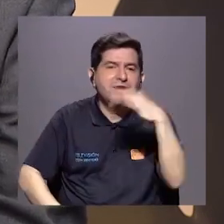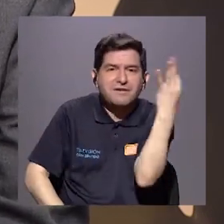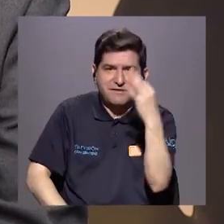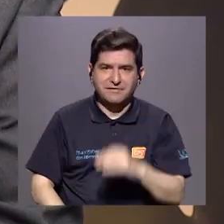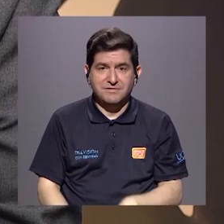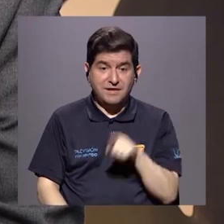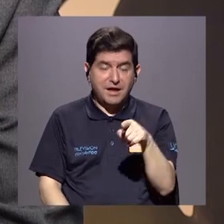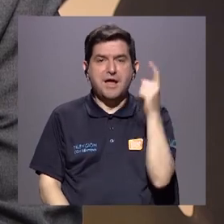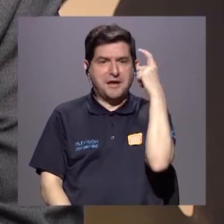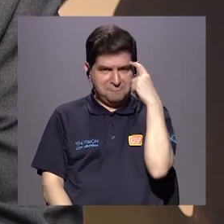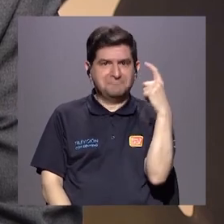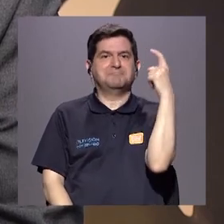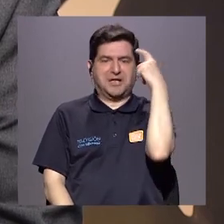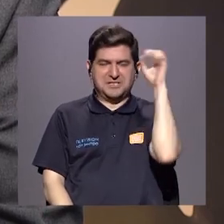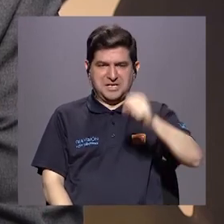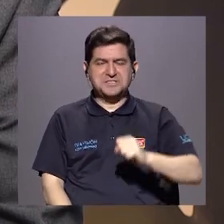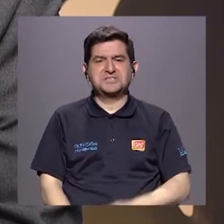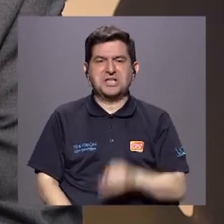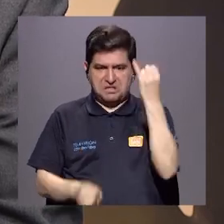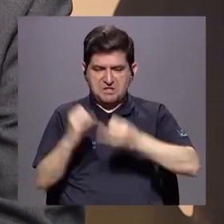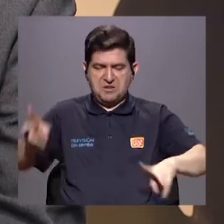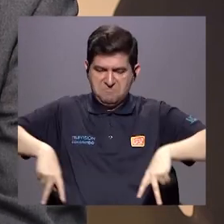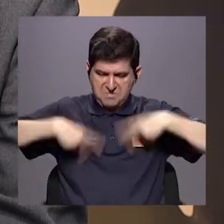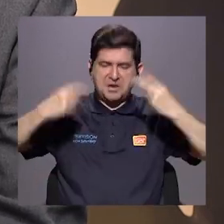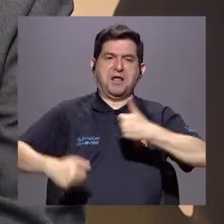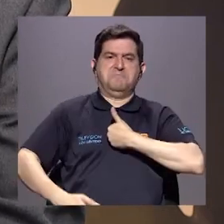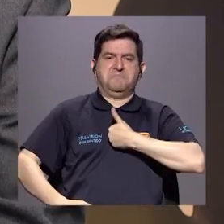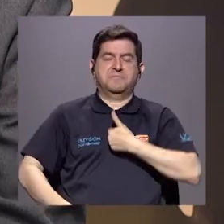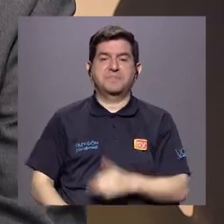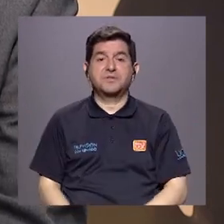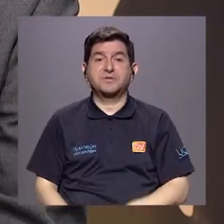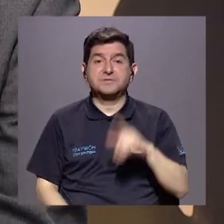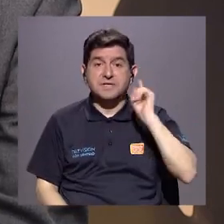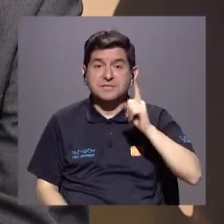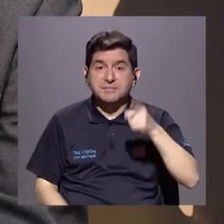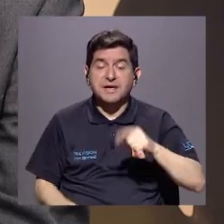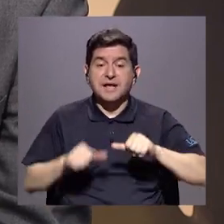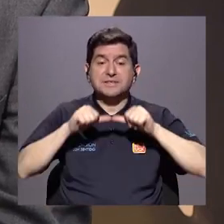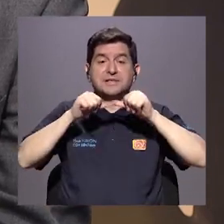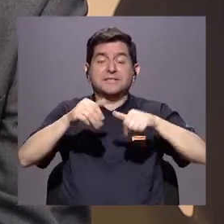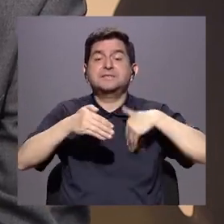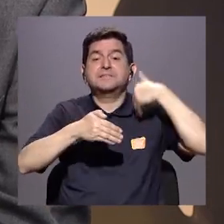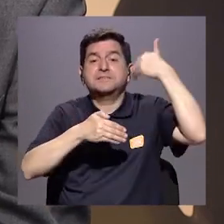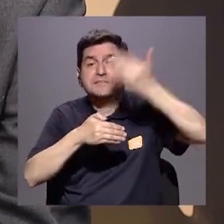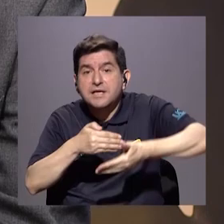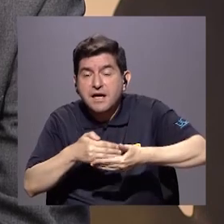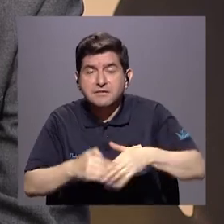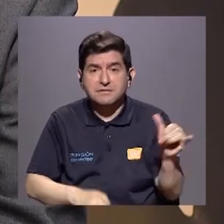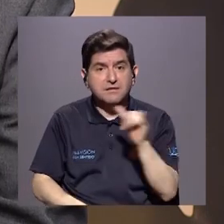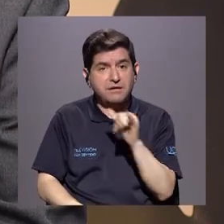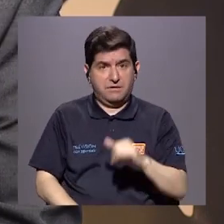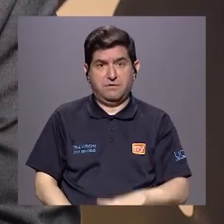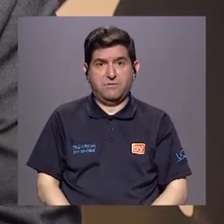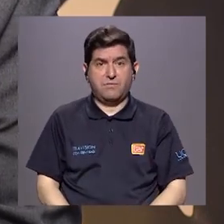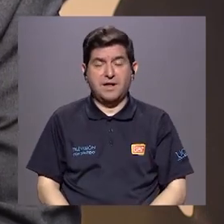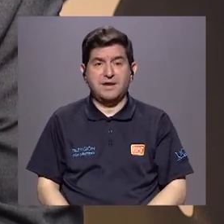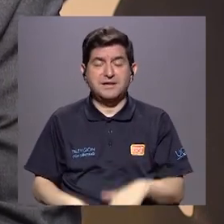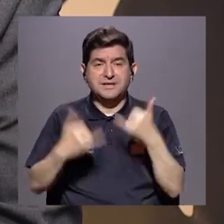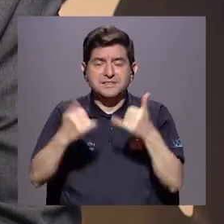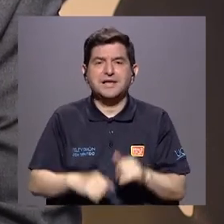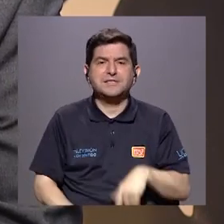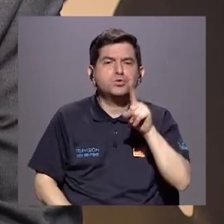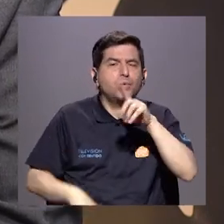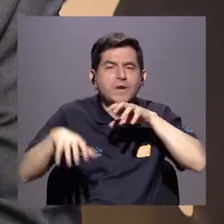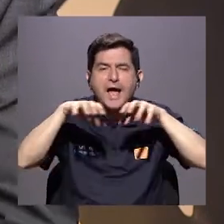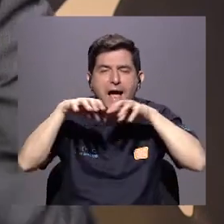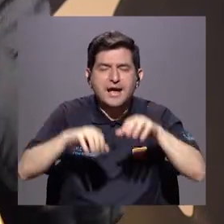que estaba pensando en acabar con su vida entonces tenemos la amenaza el siguiente paso digamos igual es el gesto